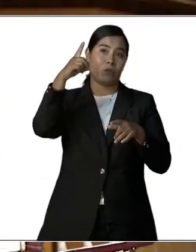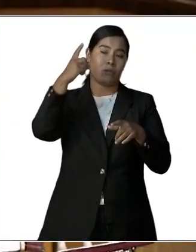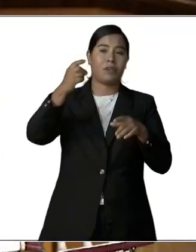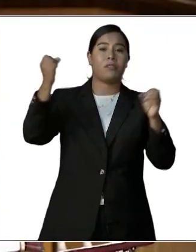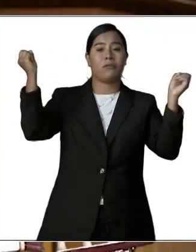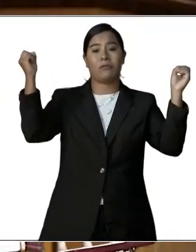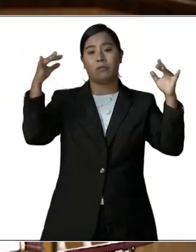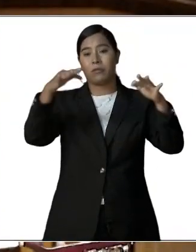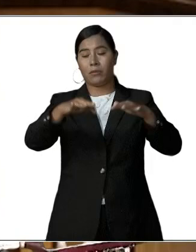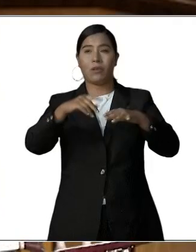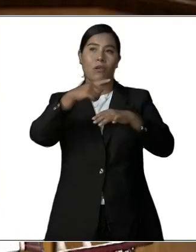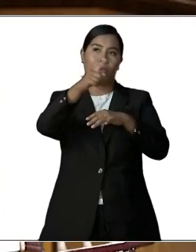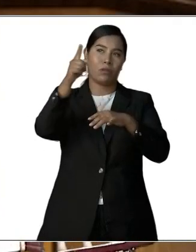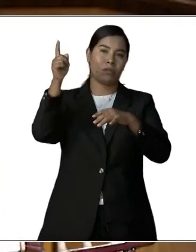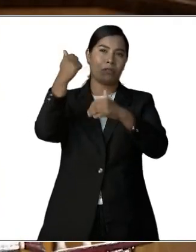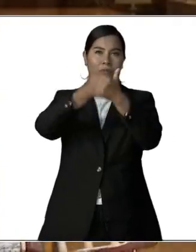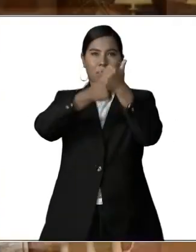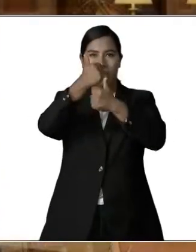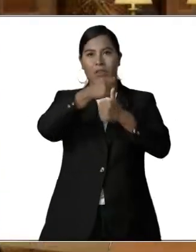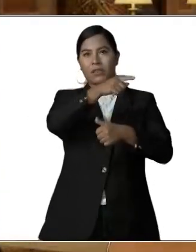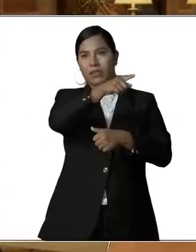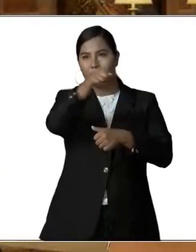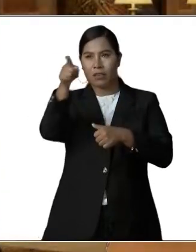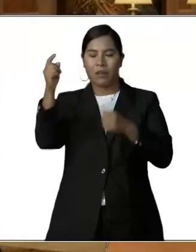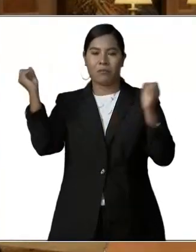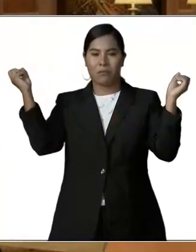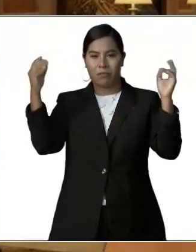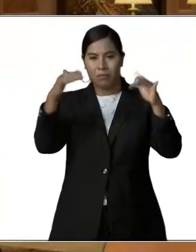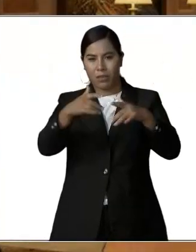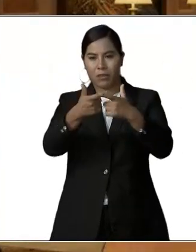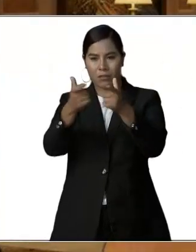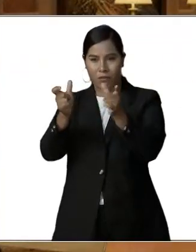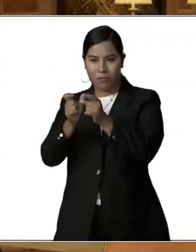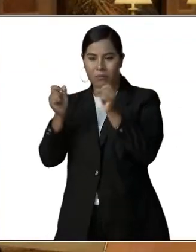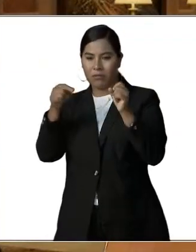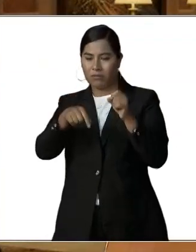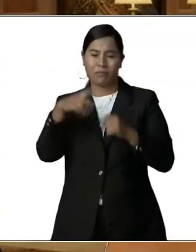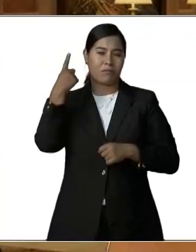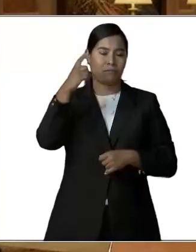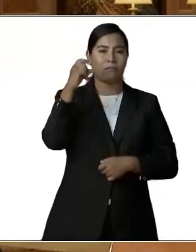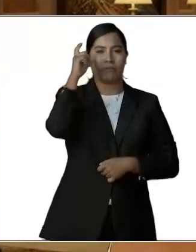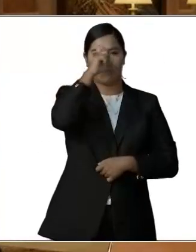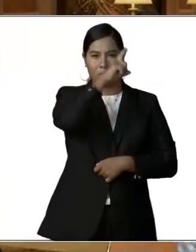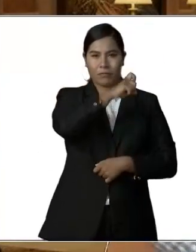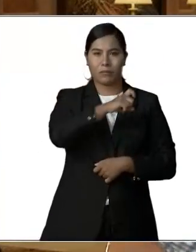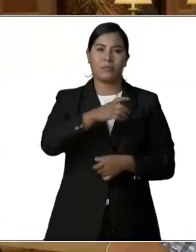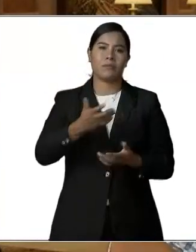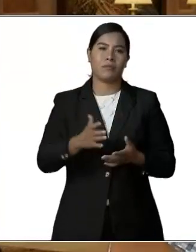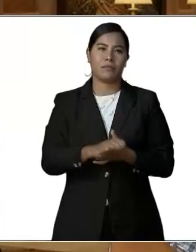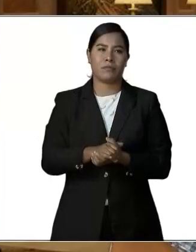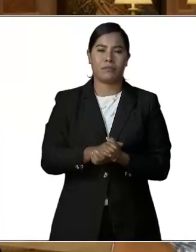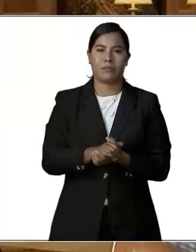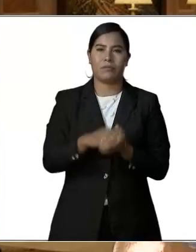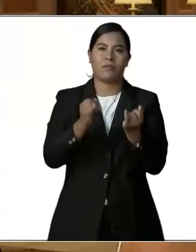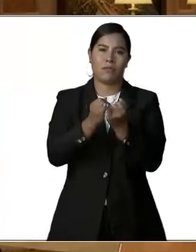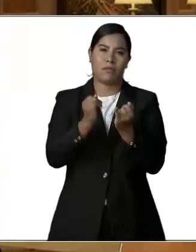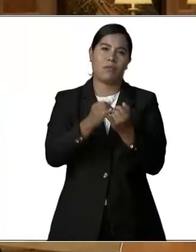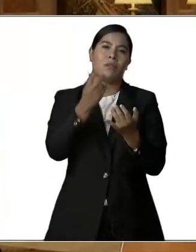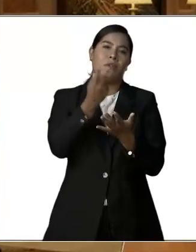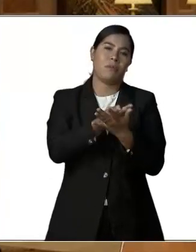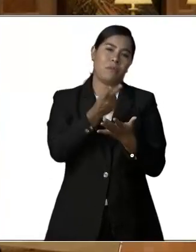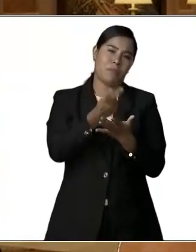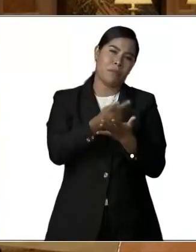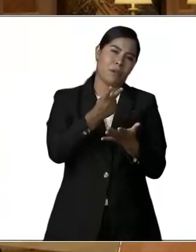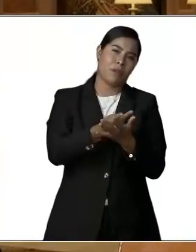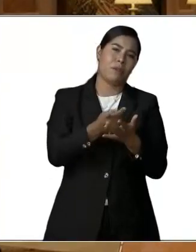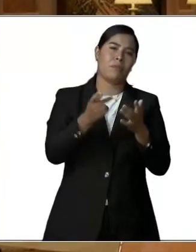en el centro del país. No, y es más fácil el acceso, ¿no? Y un atractivo sería ese, porque si tú les ofreces como premio una guitarra, sí, o un trofeo